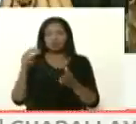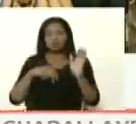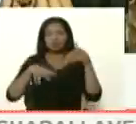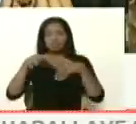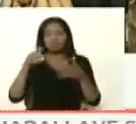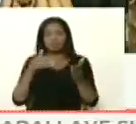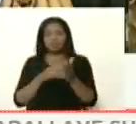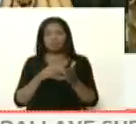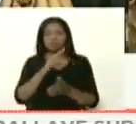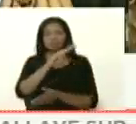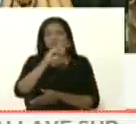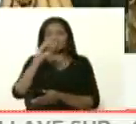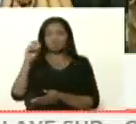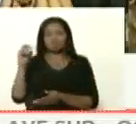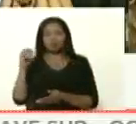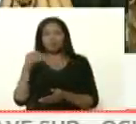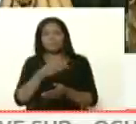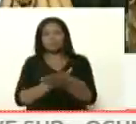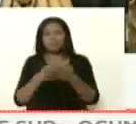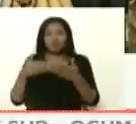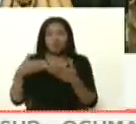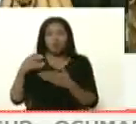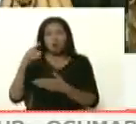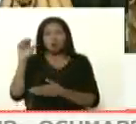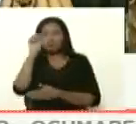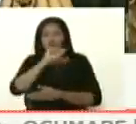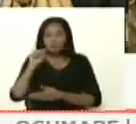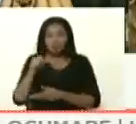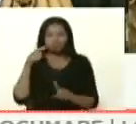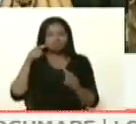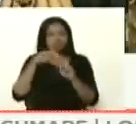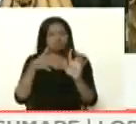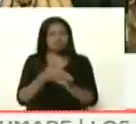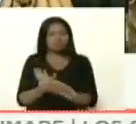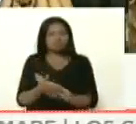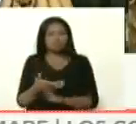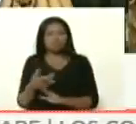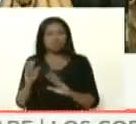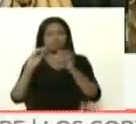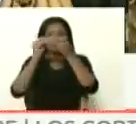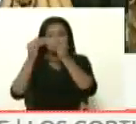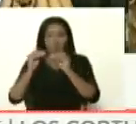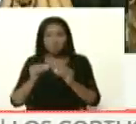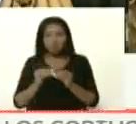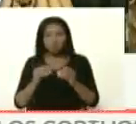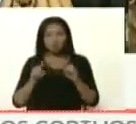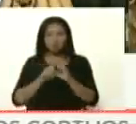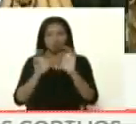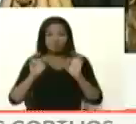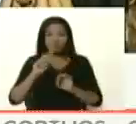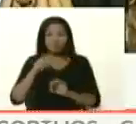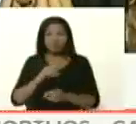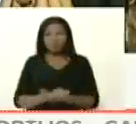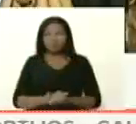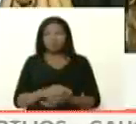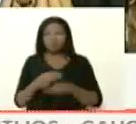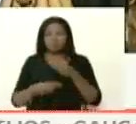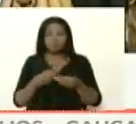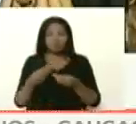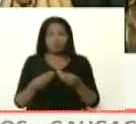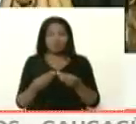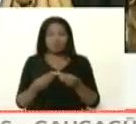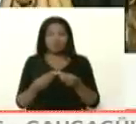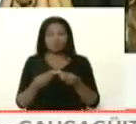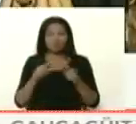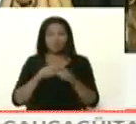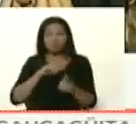12.200 millones de bolívares, cuyo objeto será el diseño y fabricación de